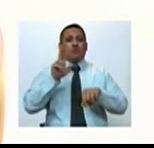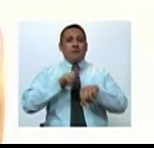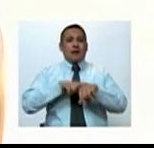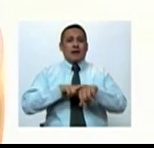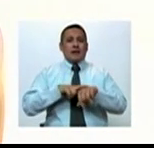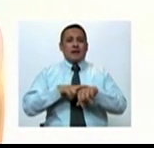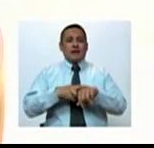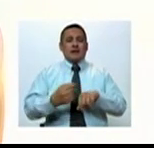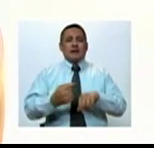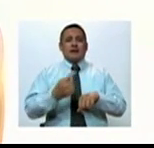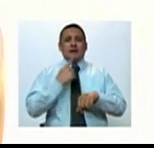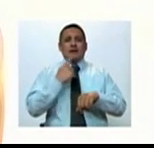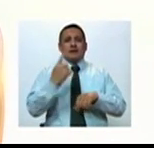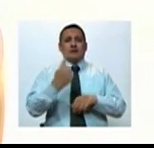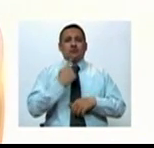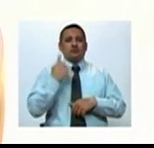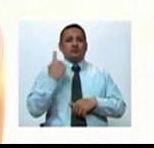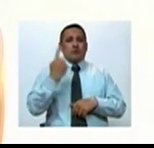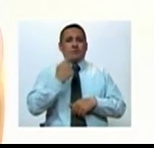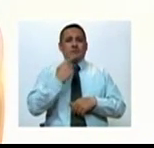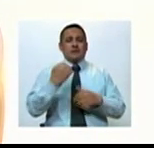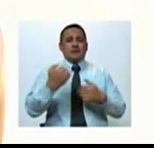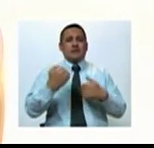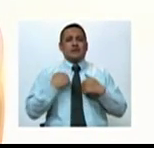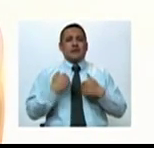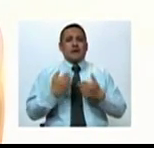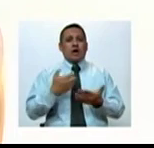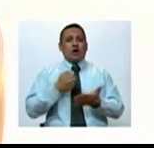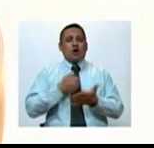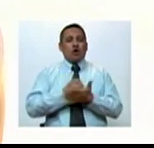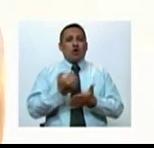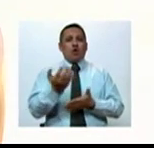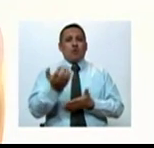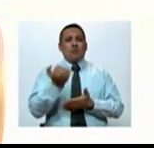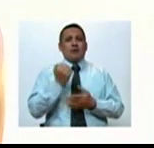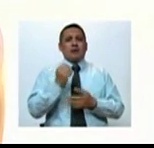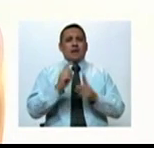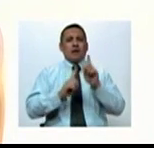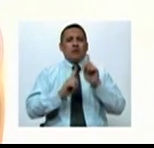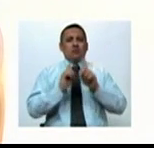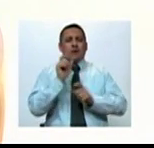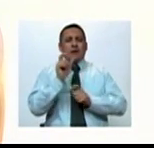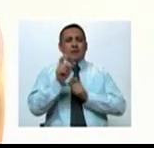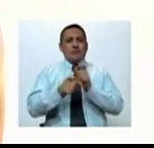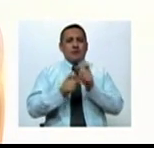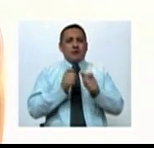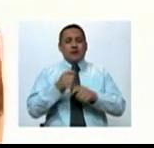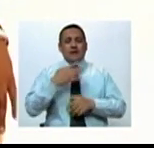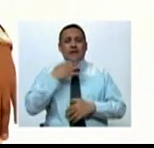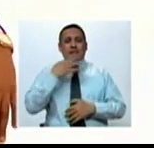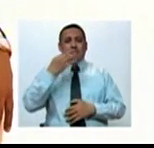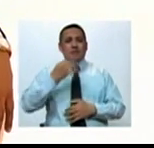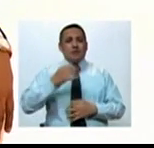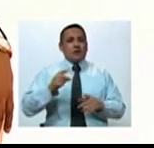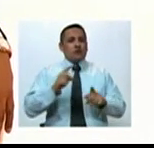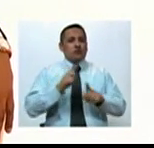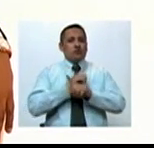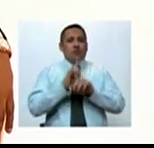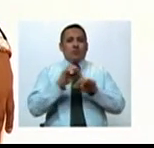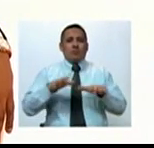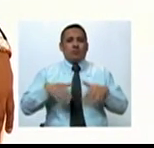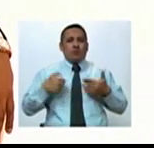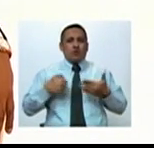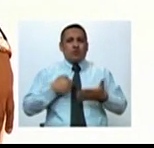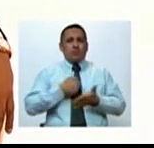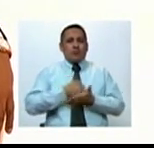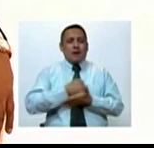Normalmente solamente llegan a cobranza coactiva aquellas personas que efectivamente no han